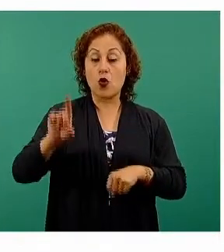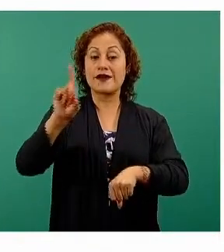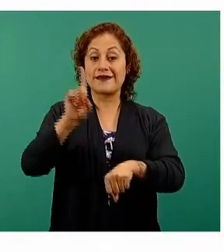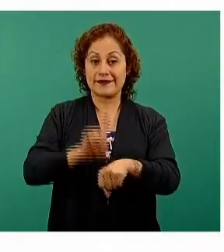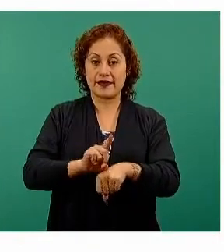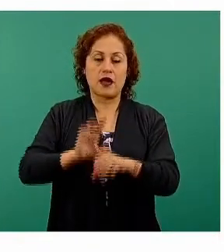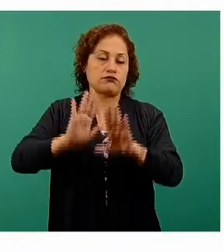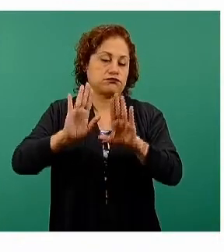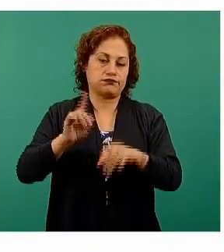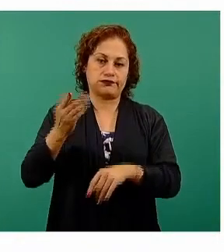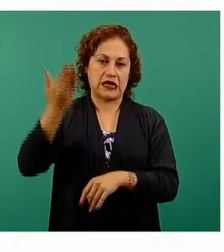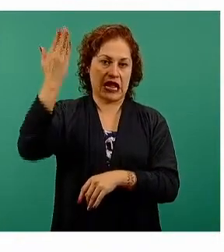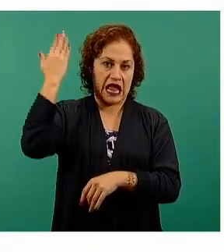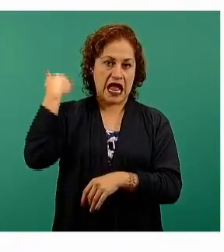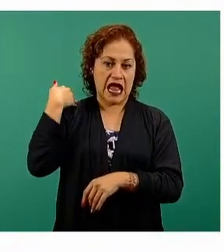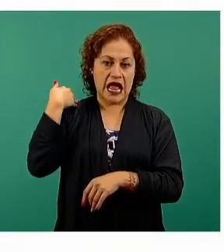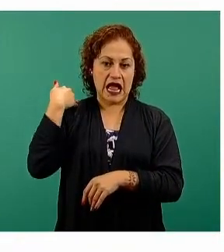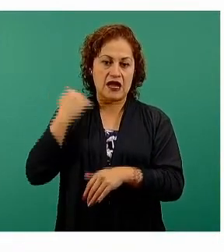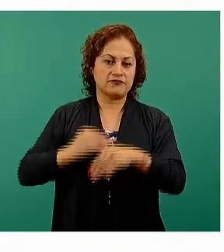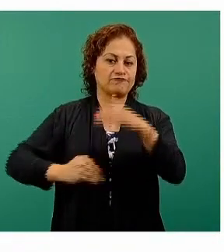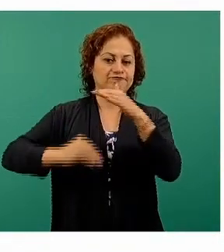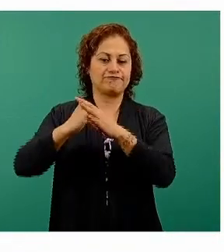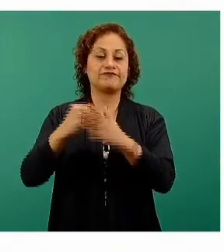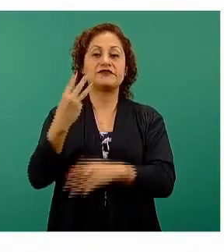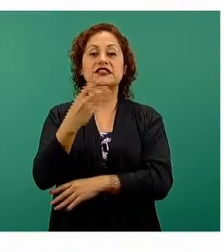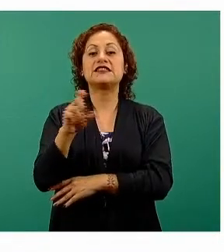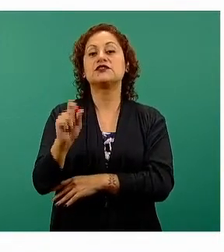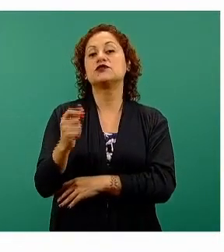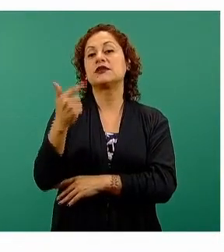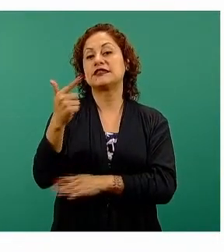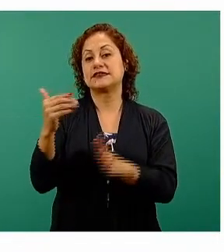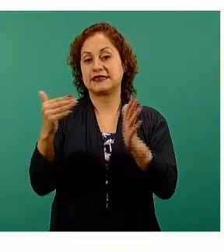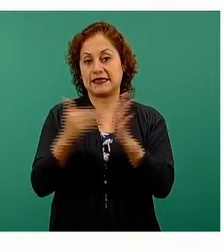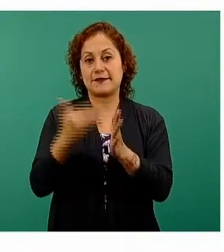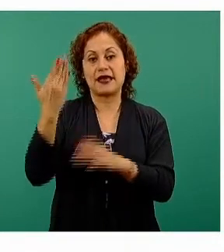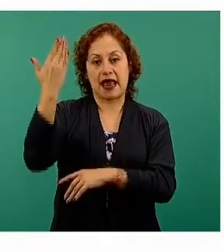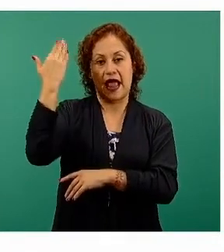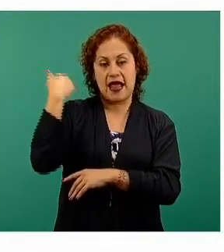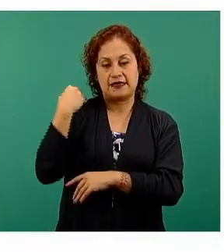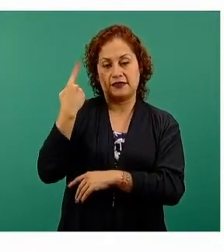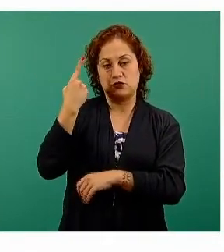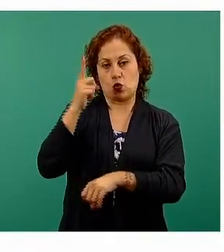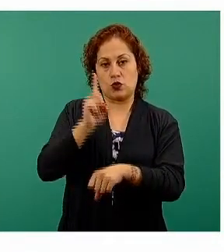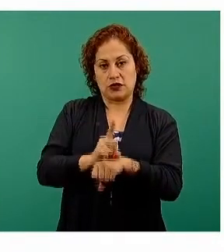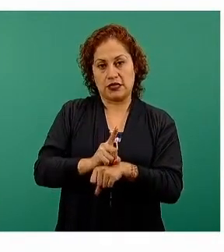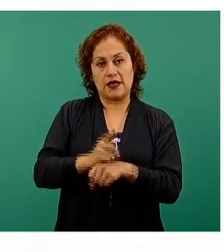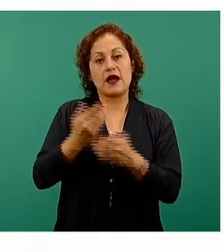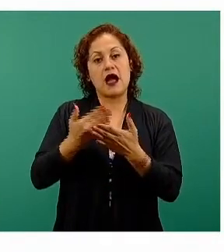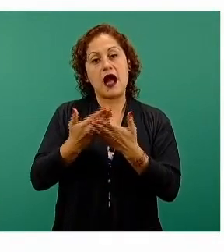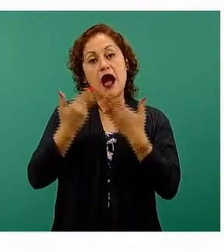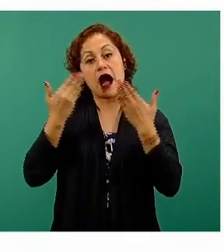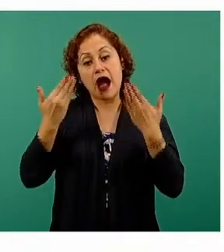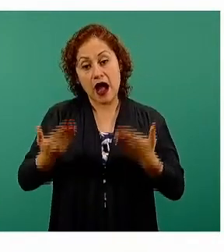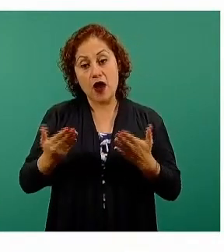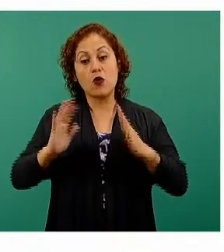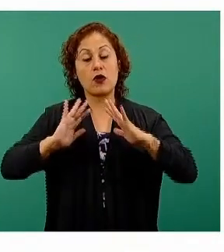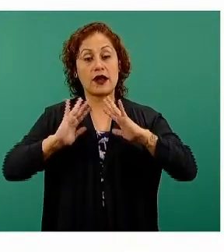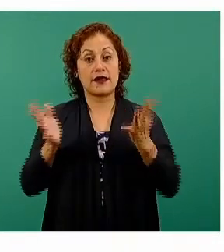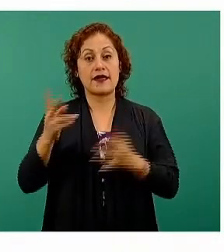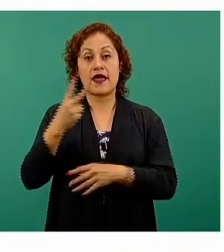llegado fue 327,000 en un solo día, pero tenemos pocos días que hemos rebasado los